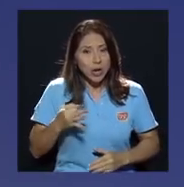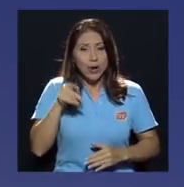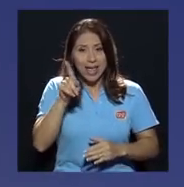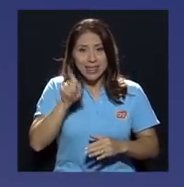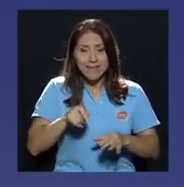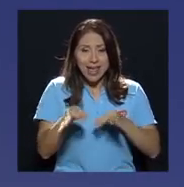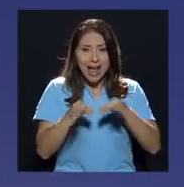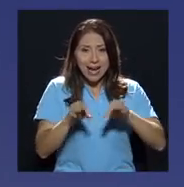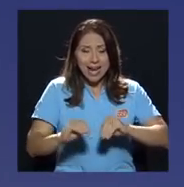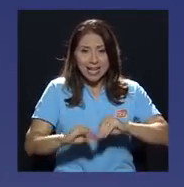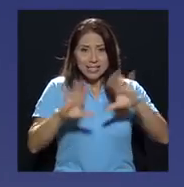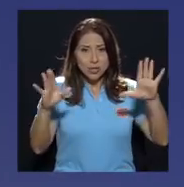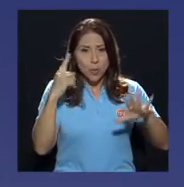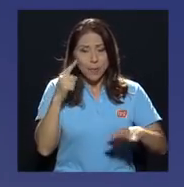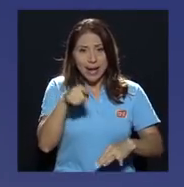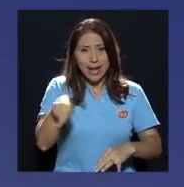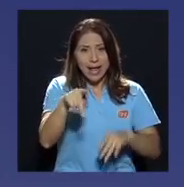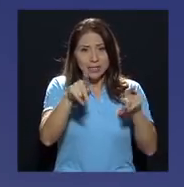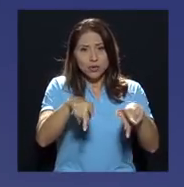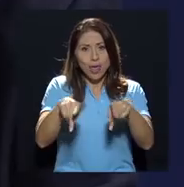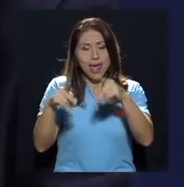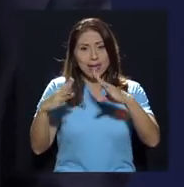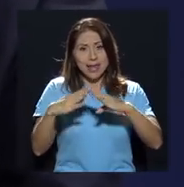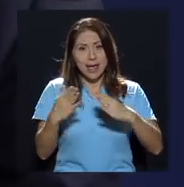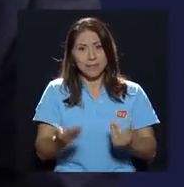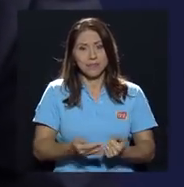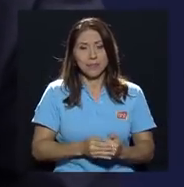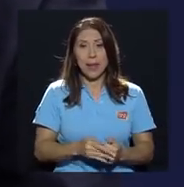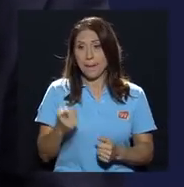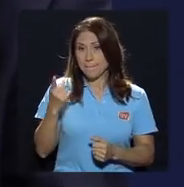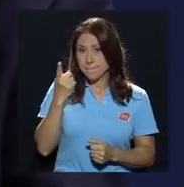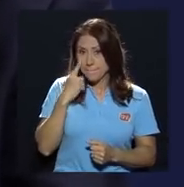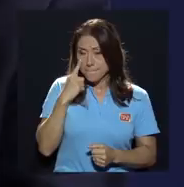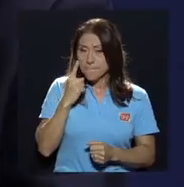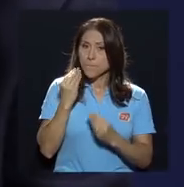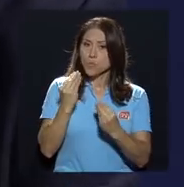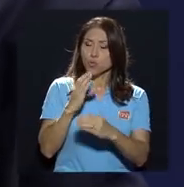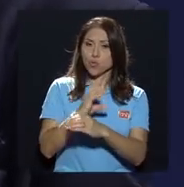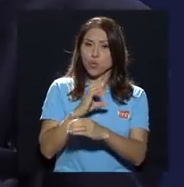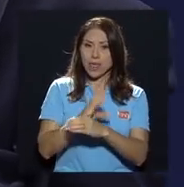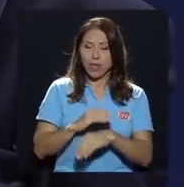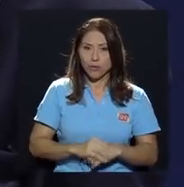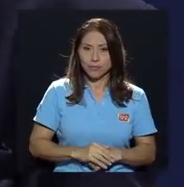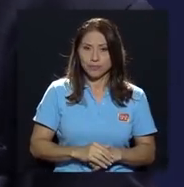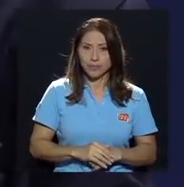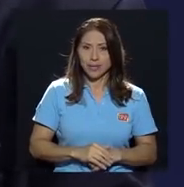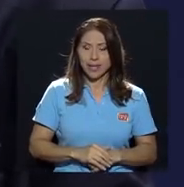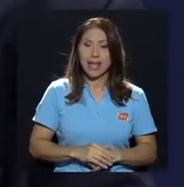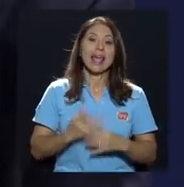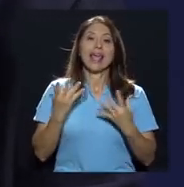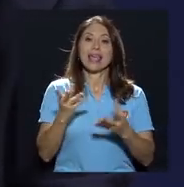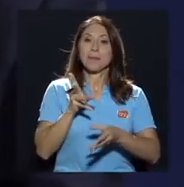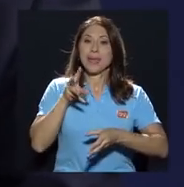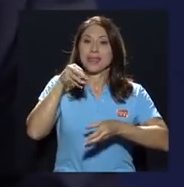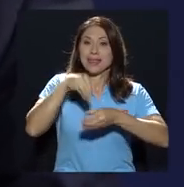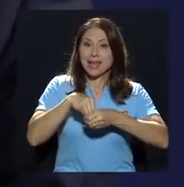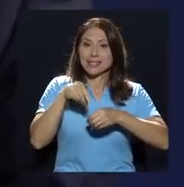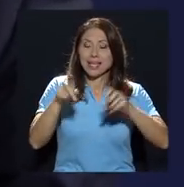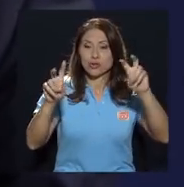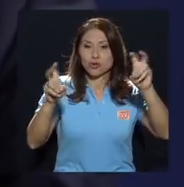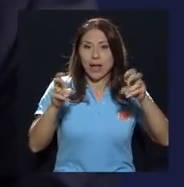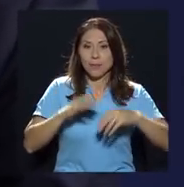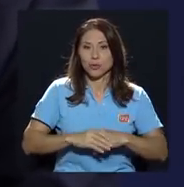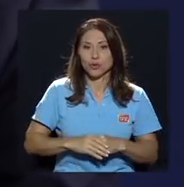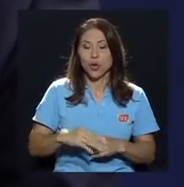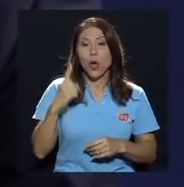debería haber una aclaración profunda hacia la ciudadanía mire hay que tener muchísimo cuidado en hacer en meterse en